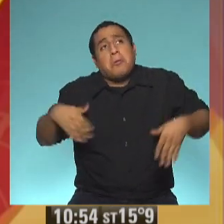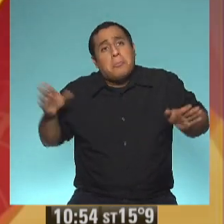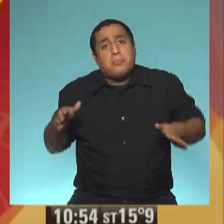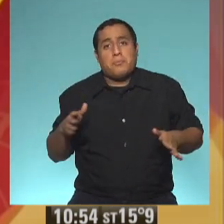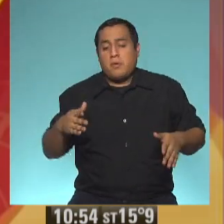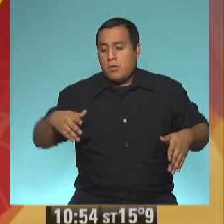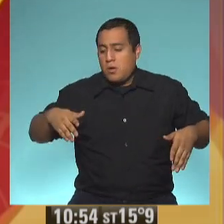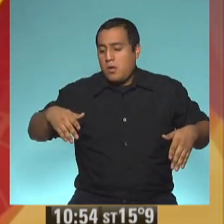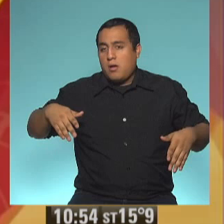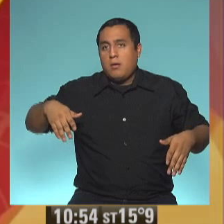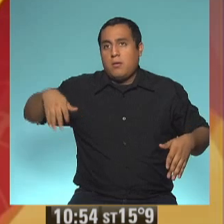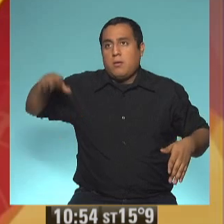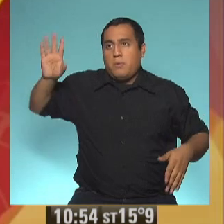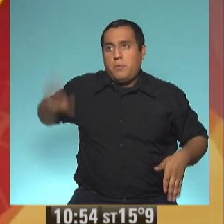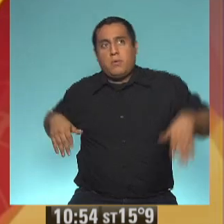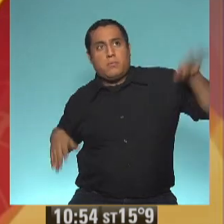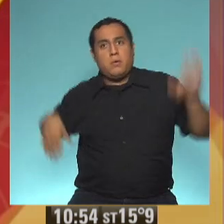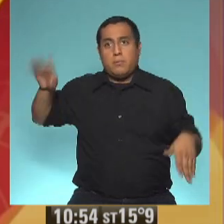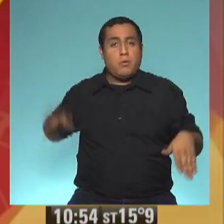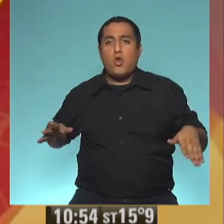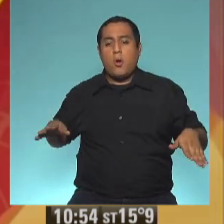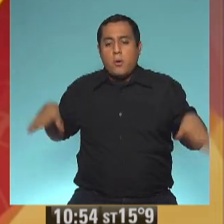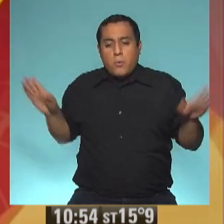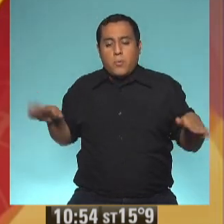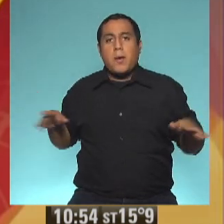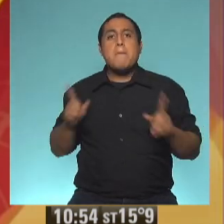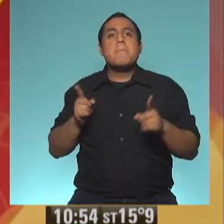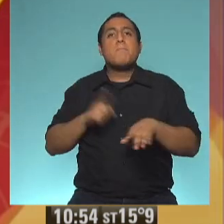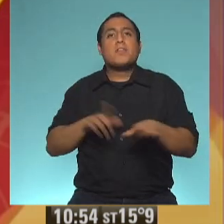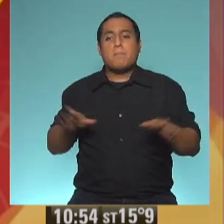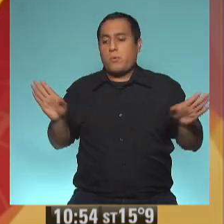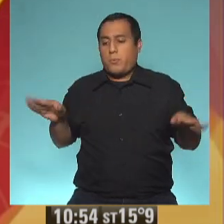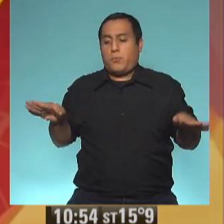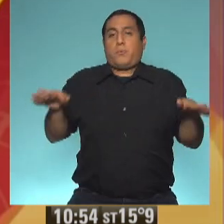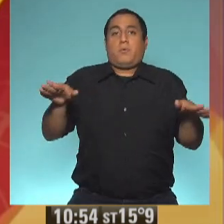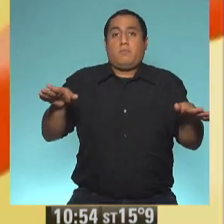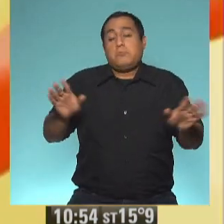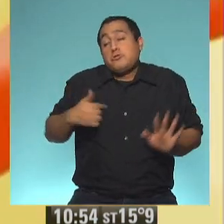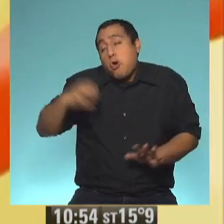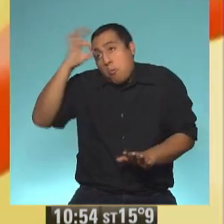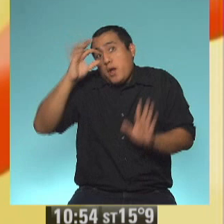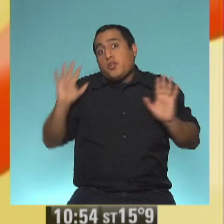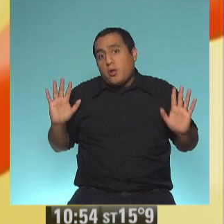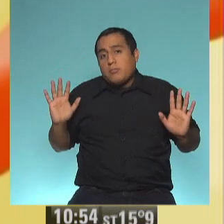ambas alas al mismo tiempo me es una opinión dijo yo diría lo mismo